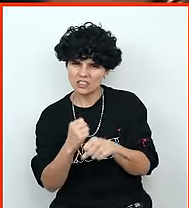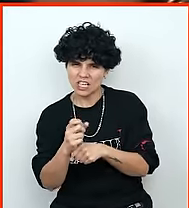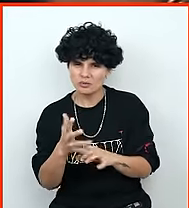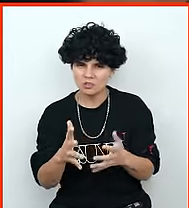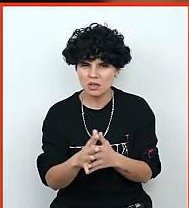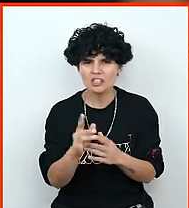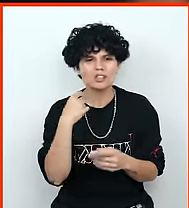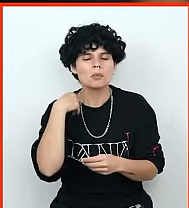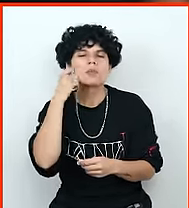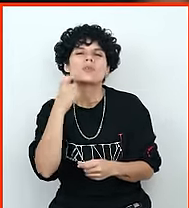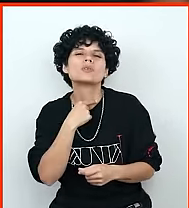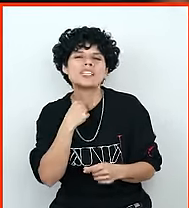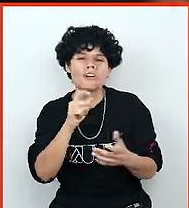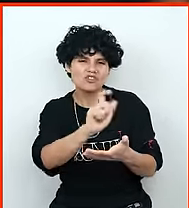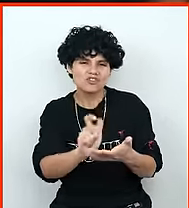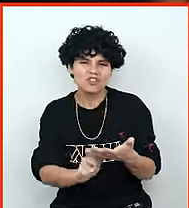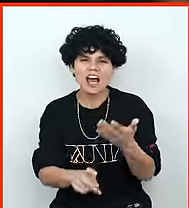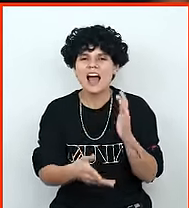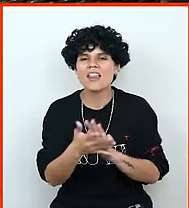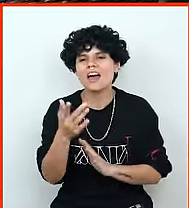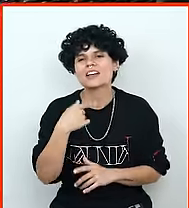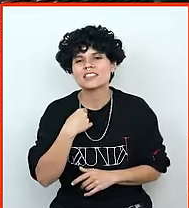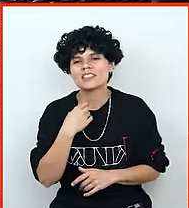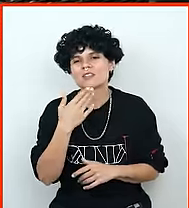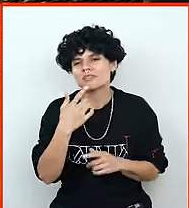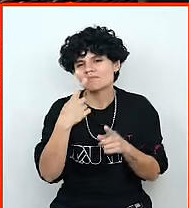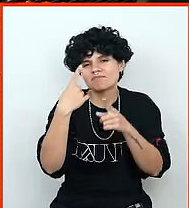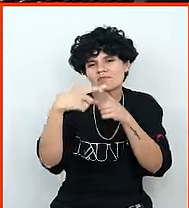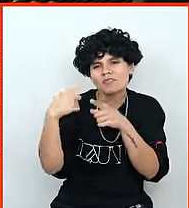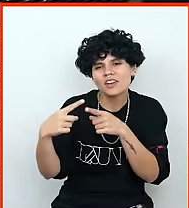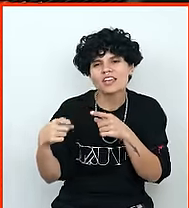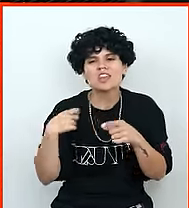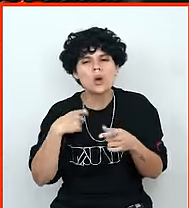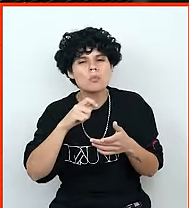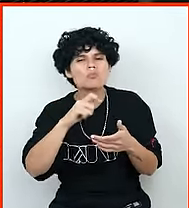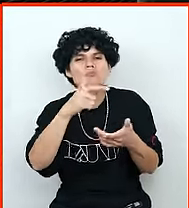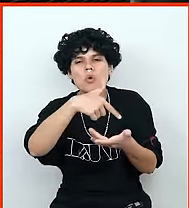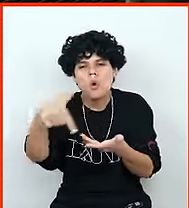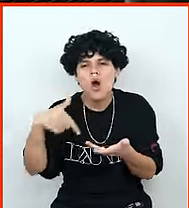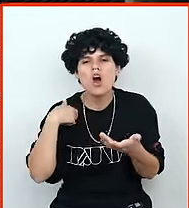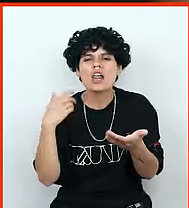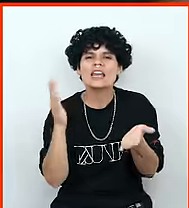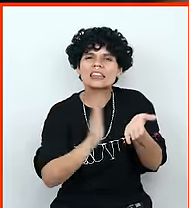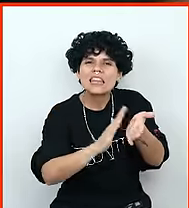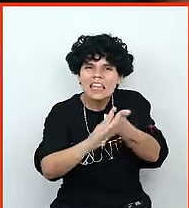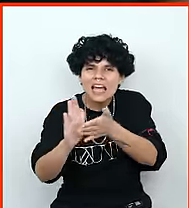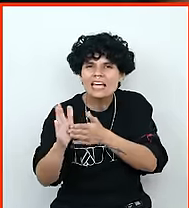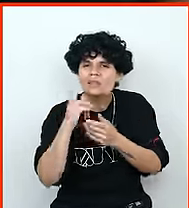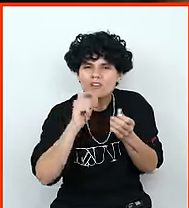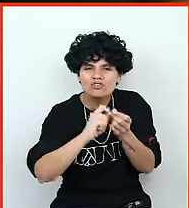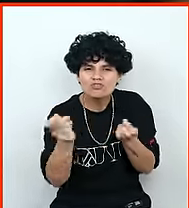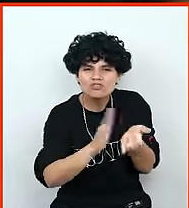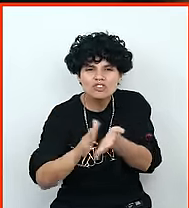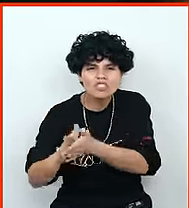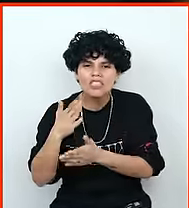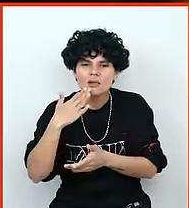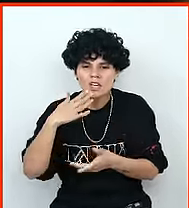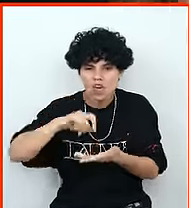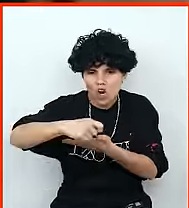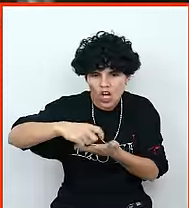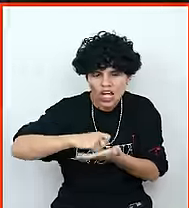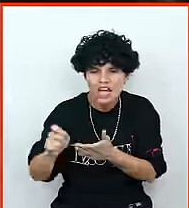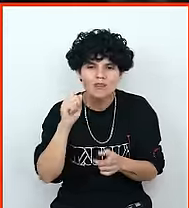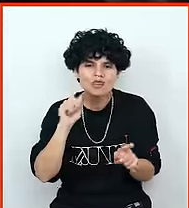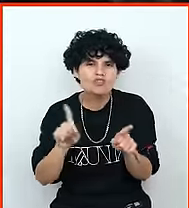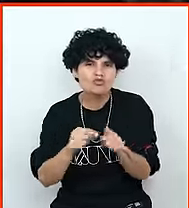de látex, las manos sí, pues que estoy con y todo, el jumbo con tinta zapatera, todos los plumones había, pues, sticker, la croquera, una como esa, pero con todos los grafitis que estaba